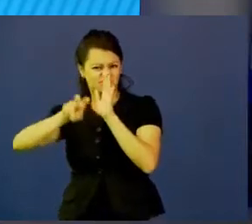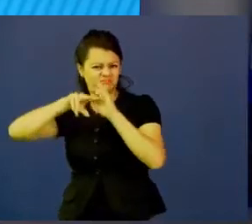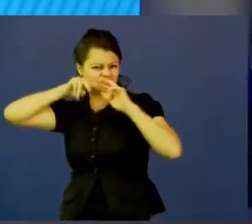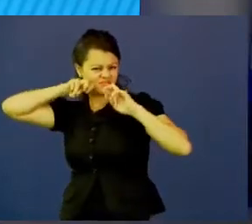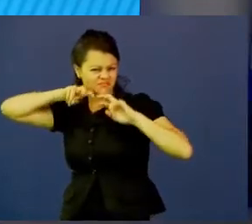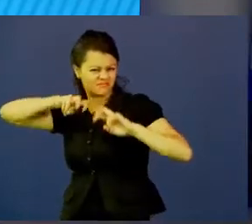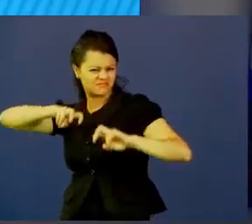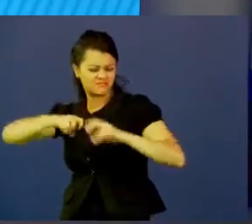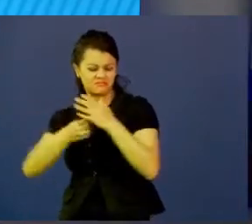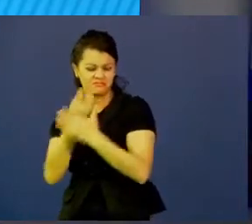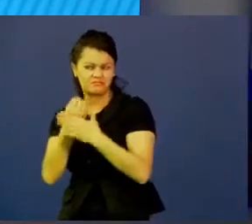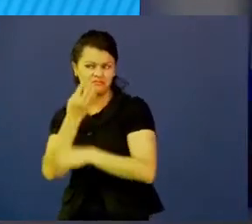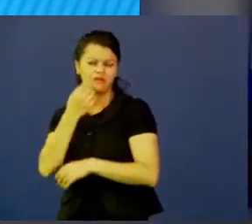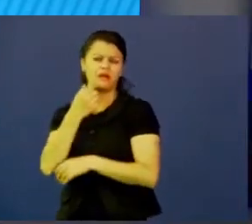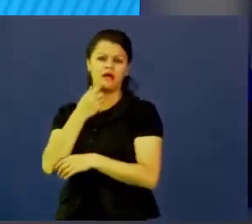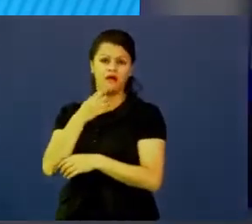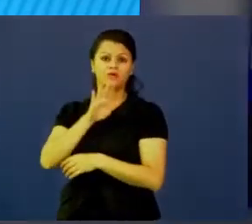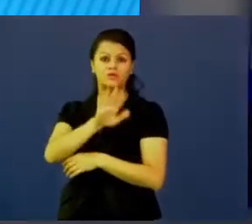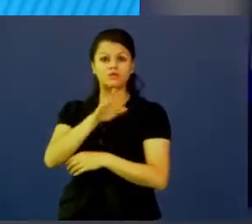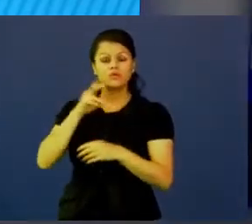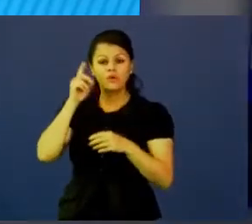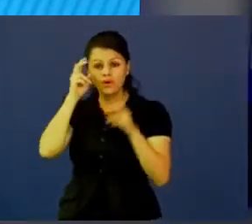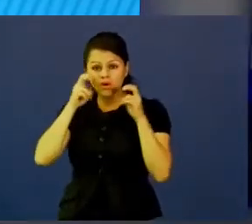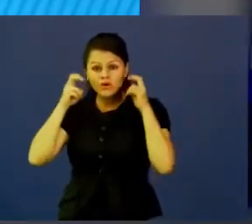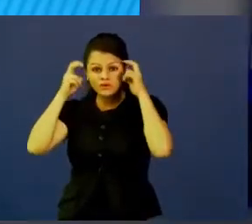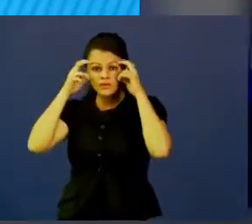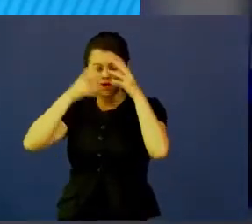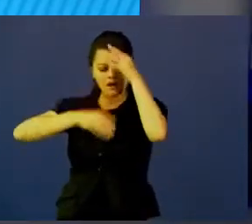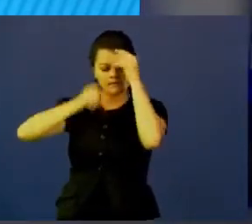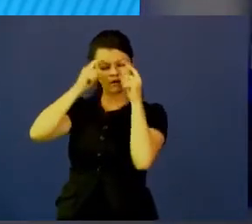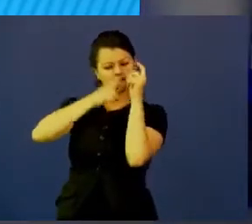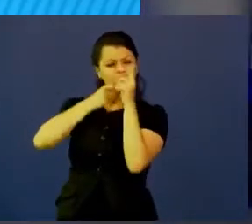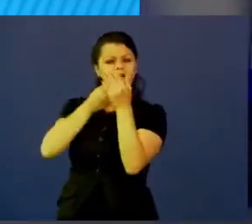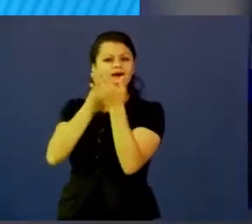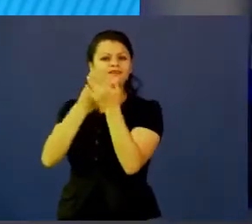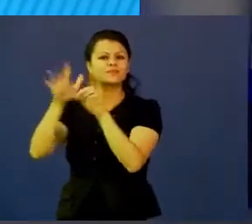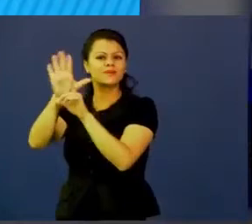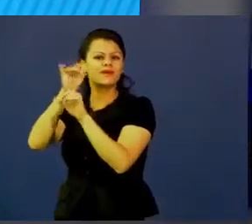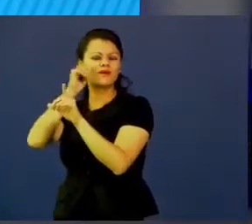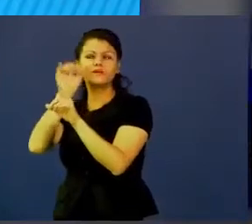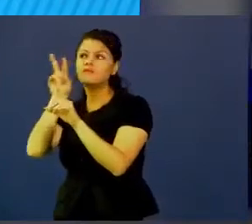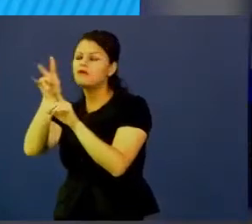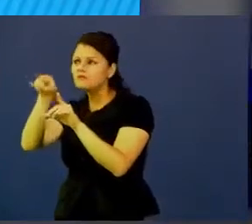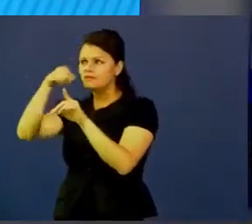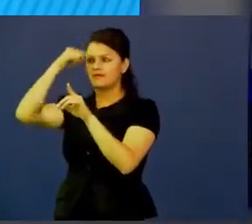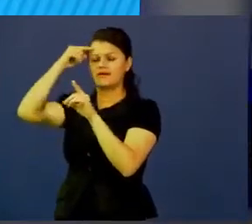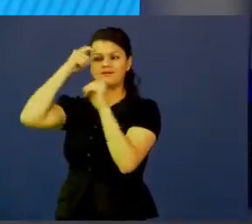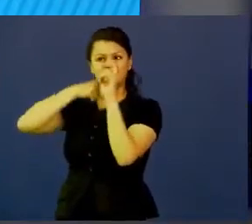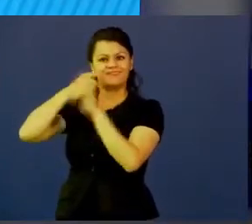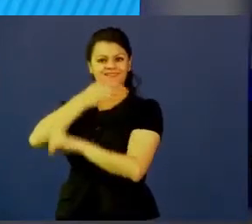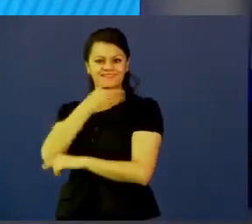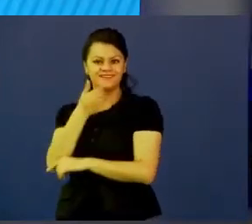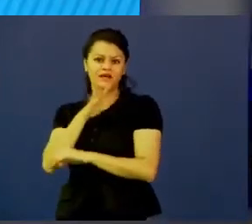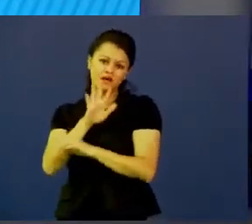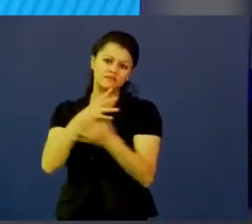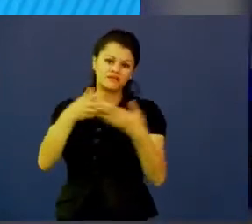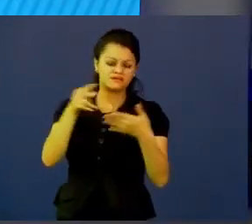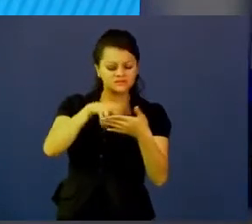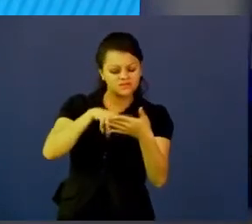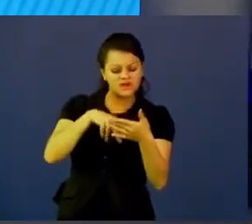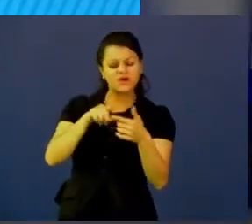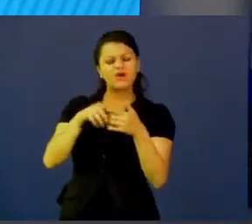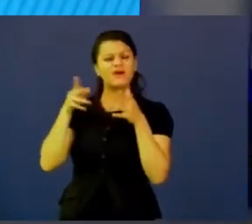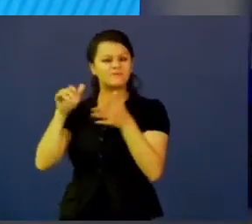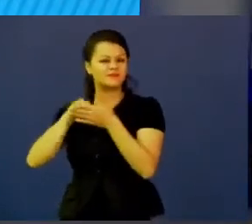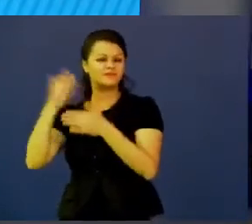de conocimiento hoy es superior a través de un video que a través de los textos o la enseñanza tradicional. Y